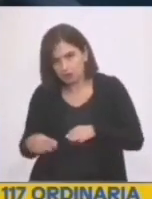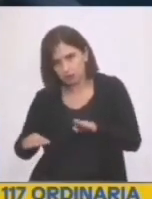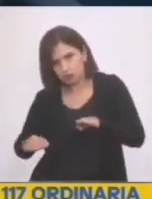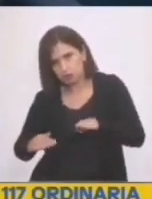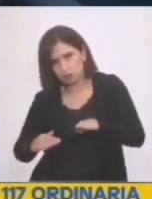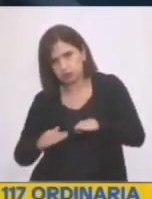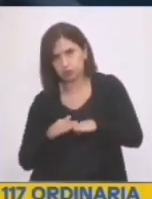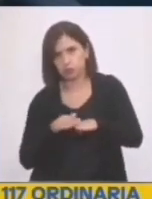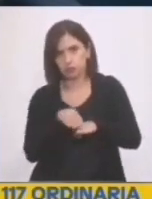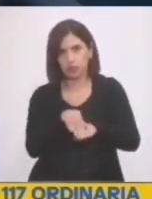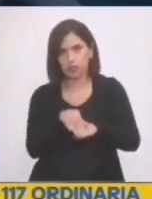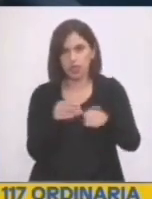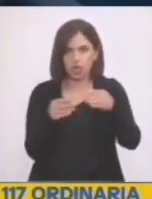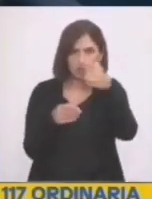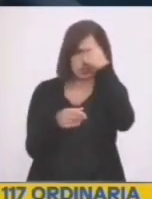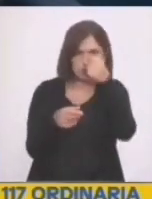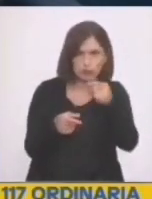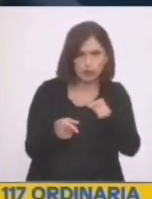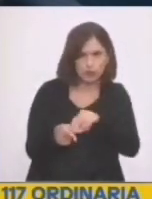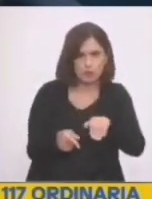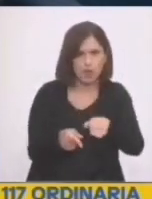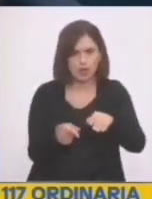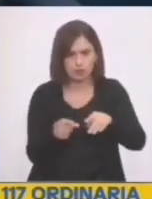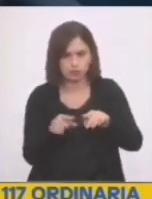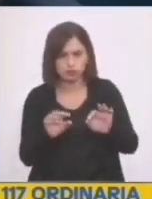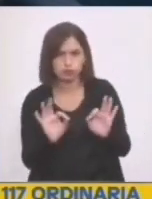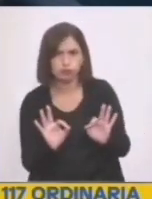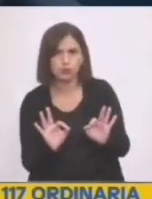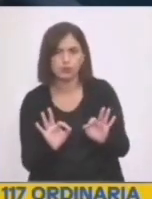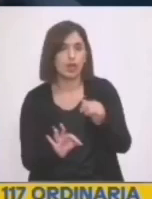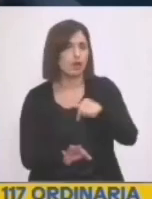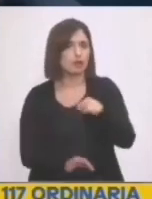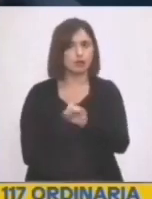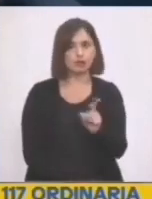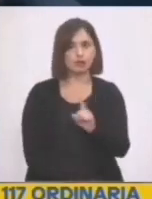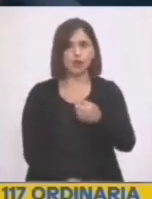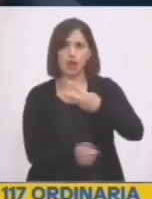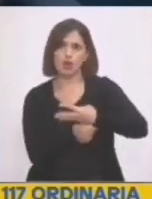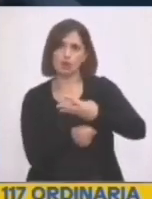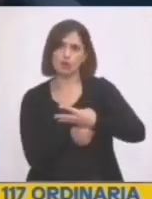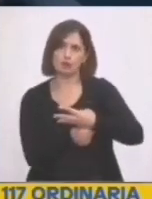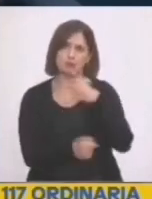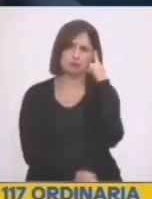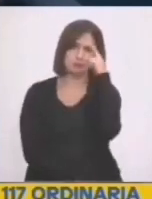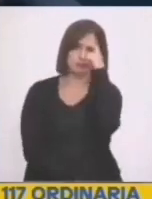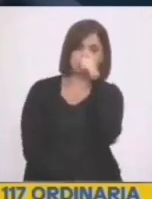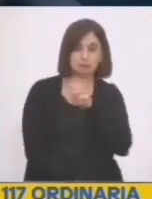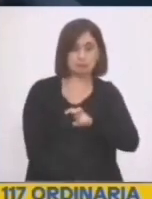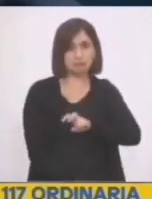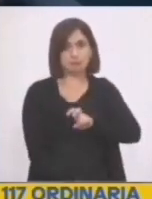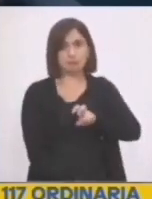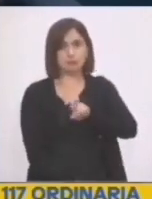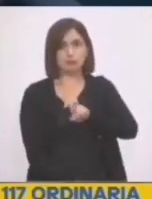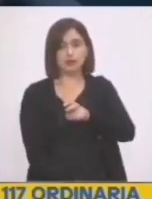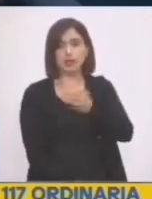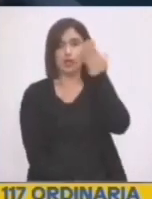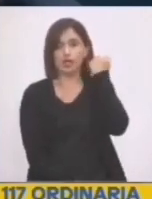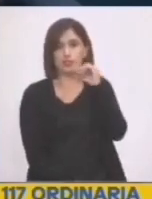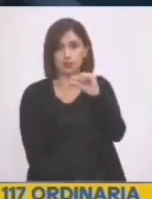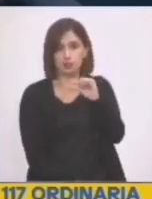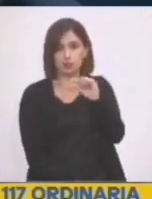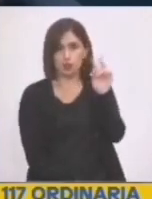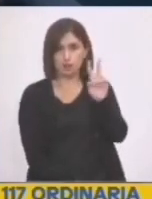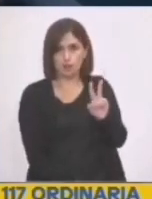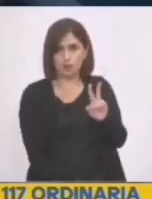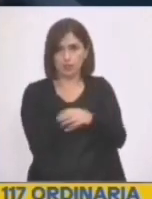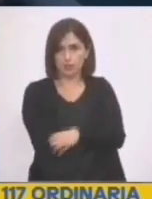de rueda y el chofer se baja y la amar Aquí no aquí el adulto Mayor A duras penas logra subirse hace un par de días atrás en Valdivia